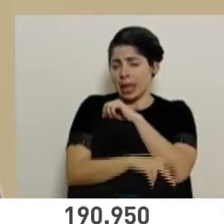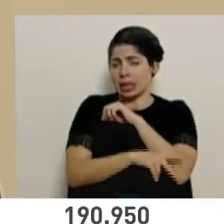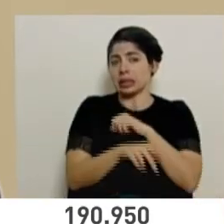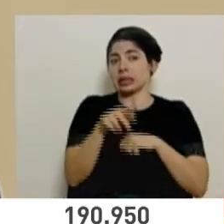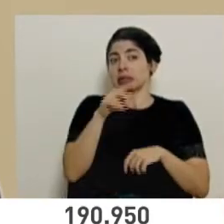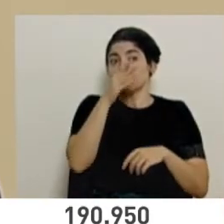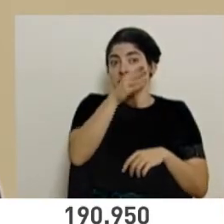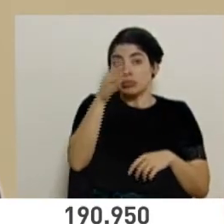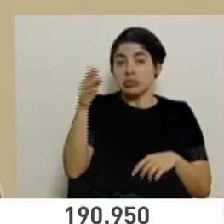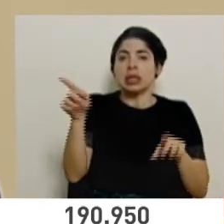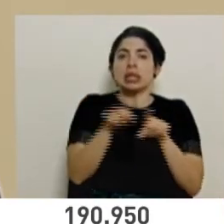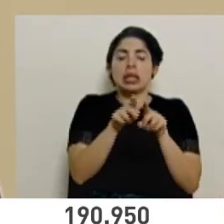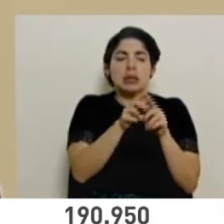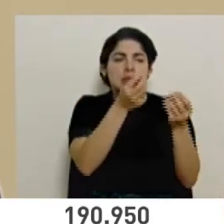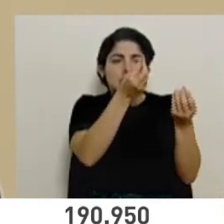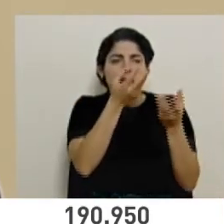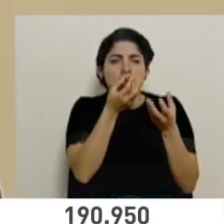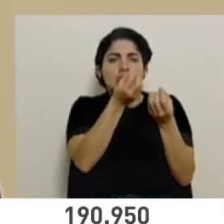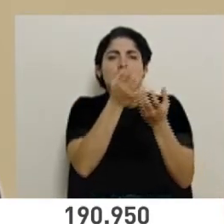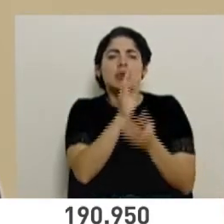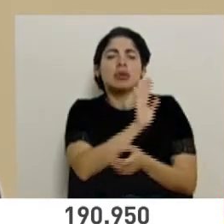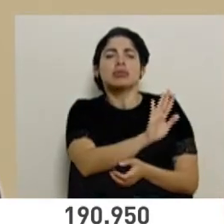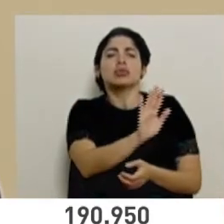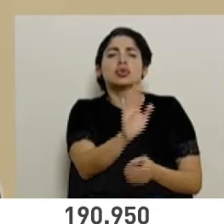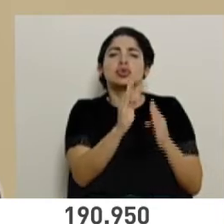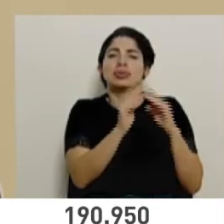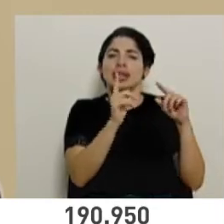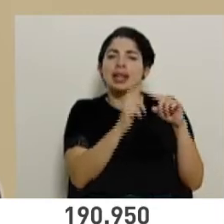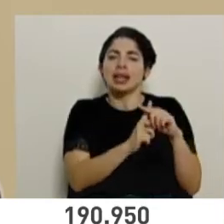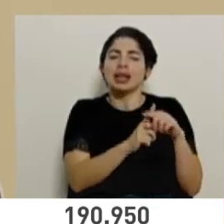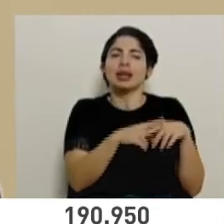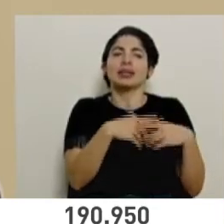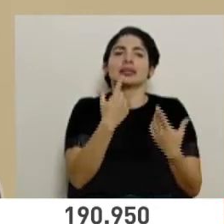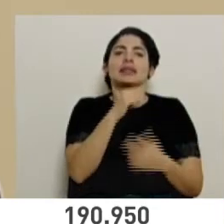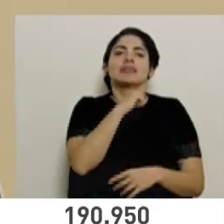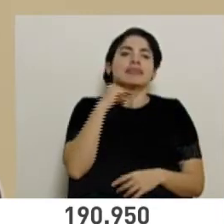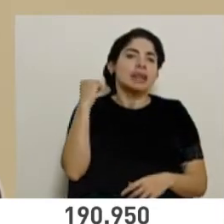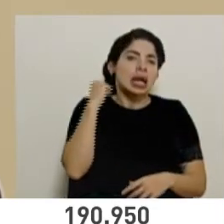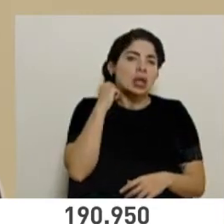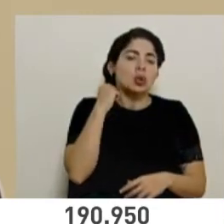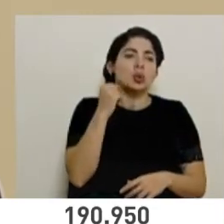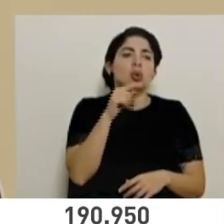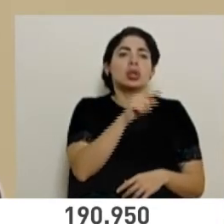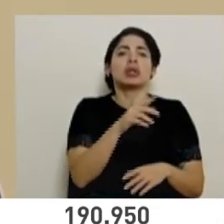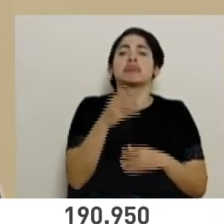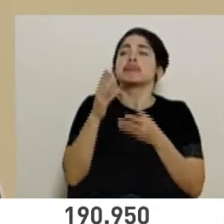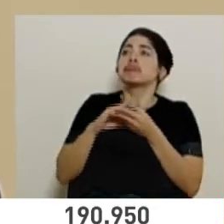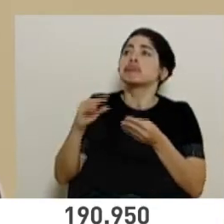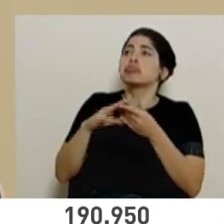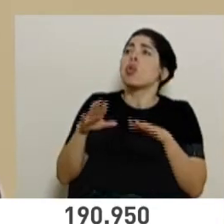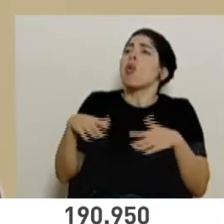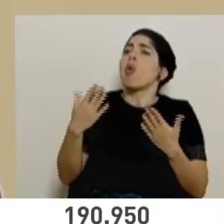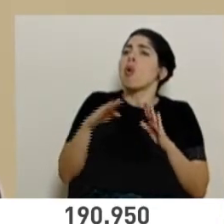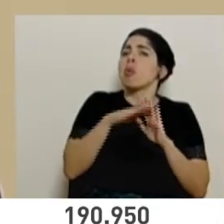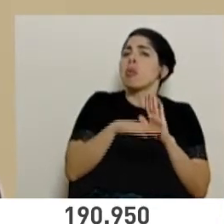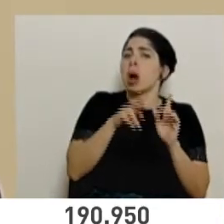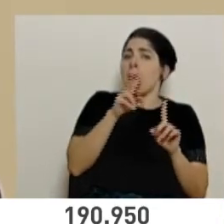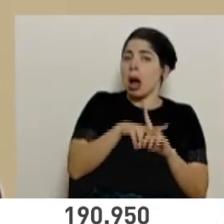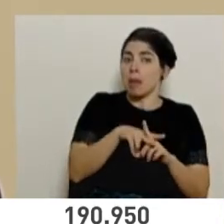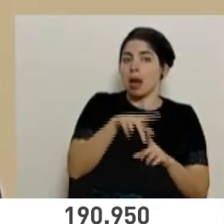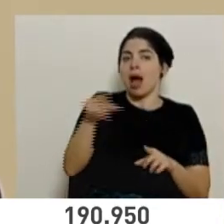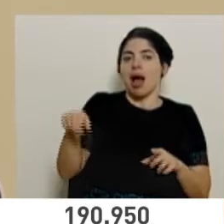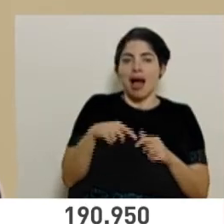hemos recibido la información de las iglesias, de los curas párrocos, de cómo han tomado todas estas medidas, y es parte de lo que